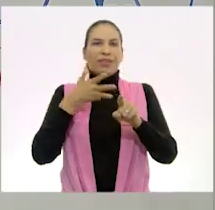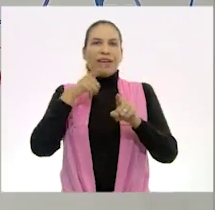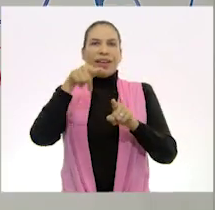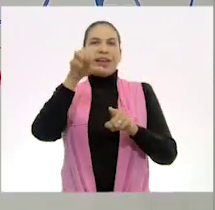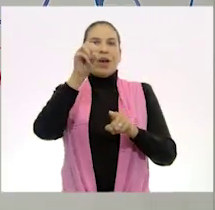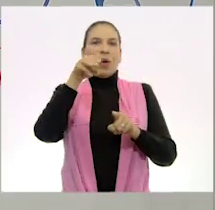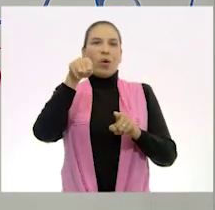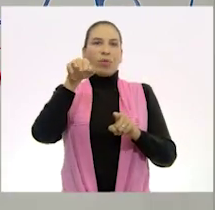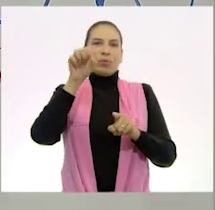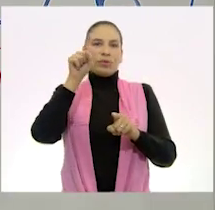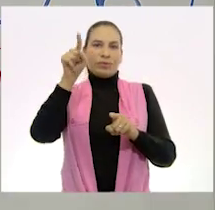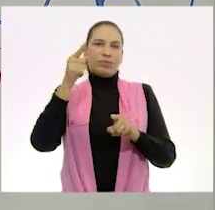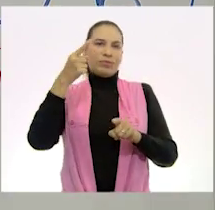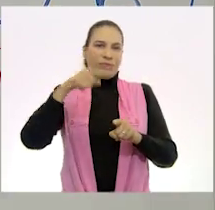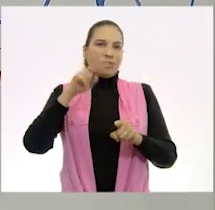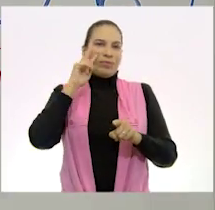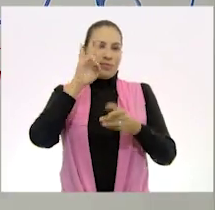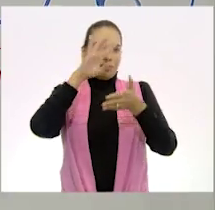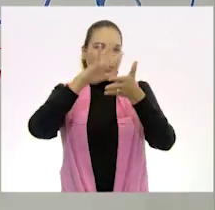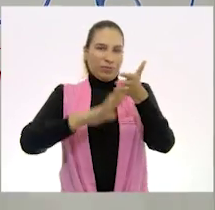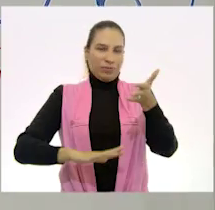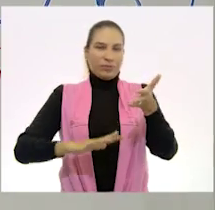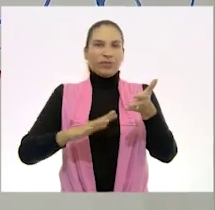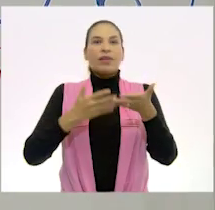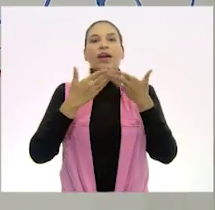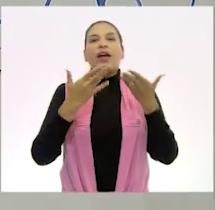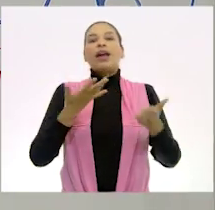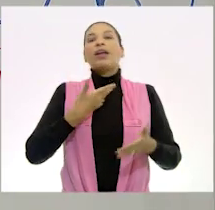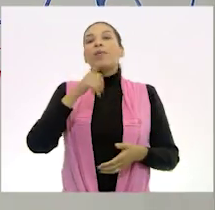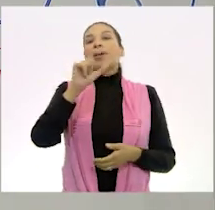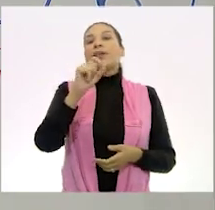la Organización Mundial de la Salud? Tenemos